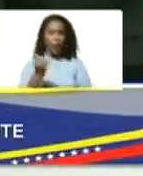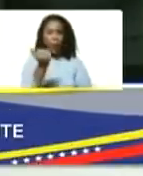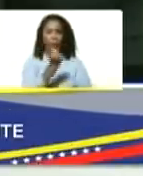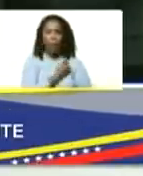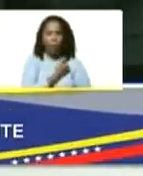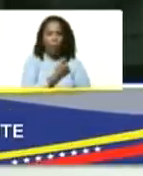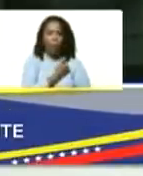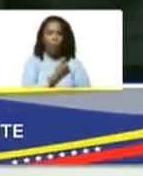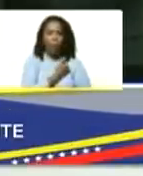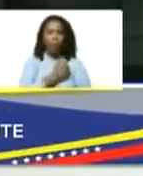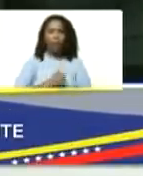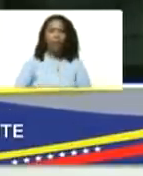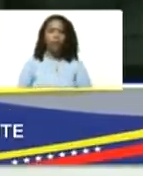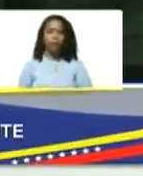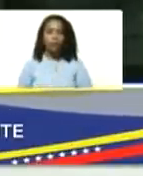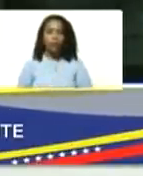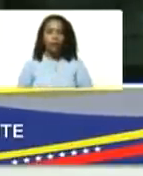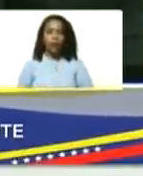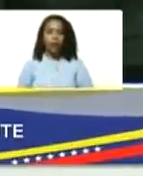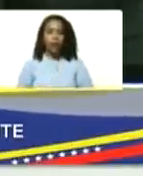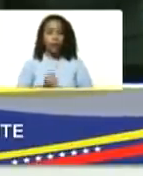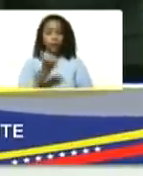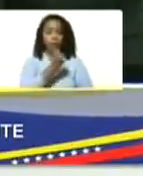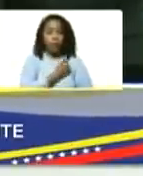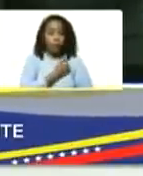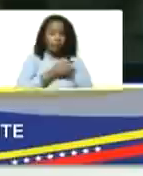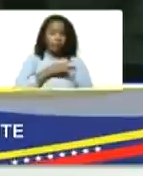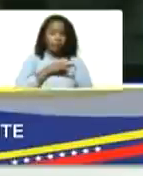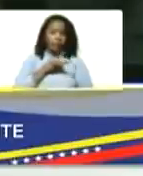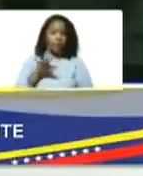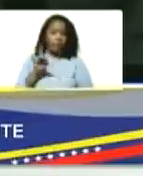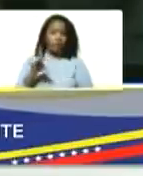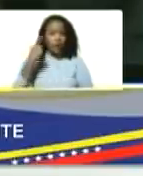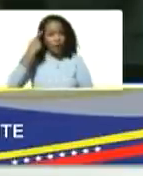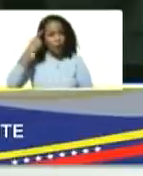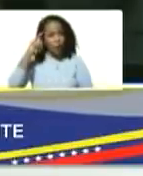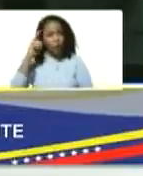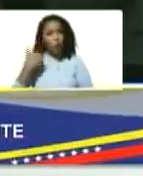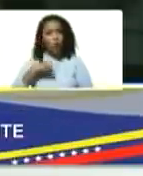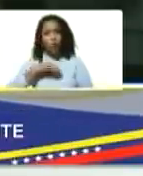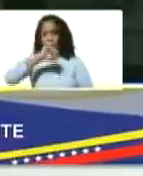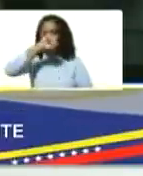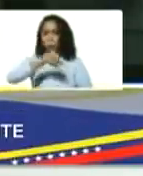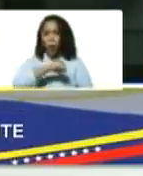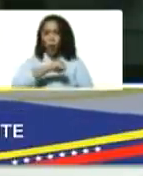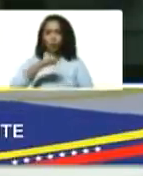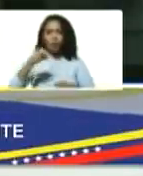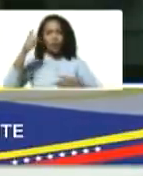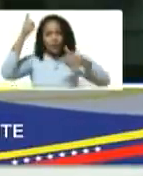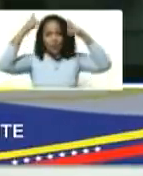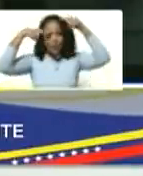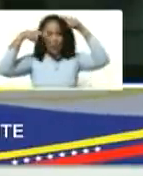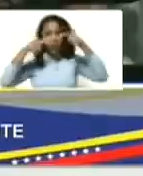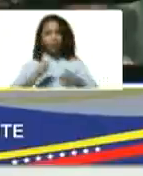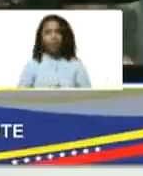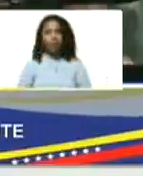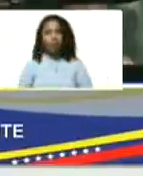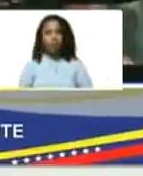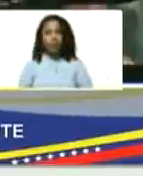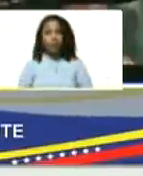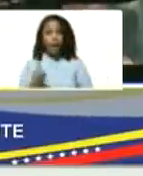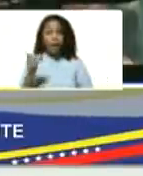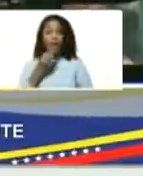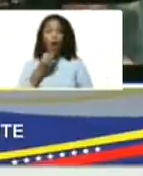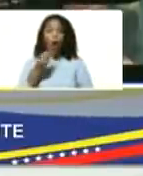clavada aquí el puñal del dolor del recuerdo de nuestro amado comandante hugo chávez este